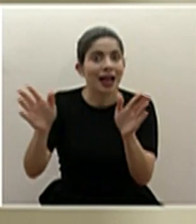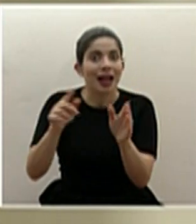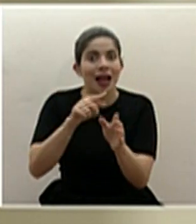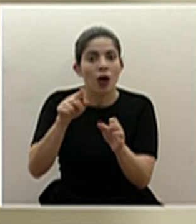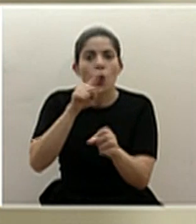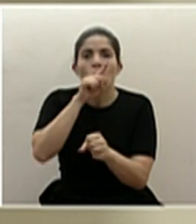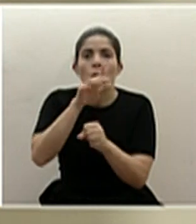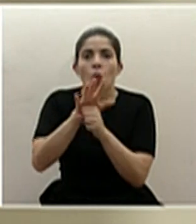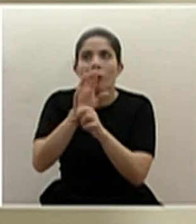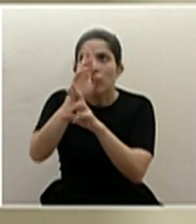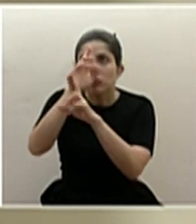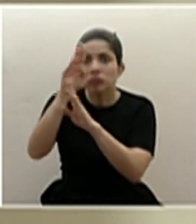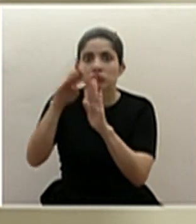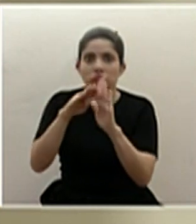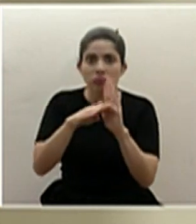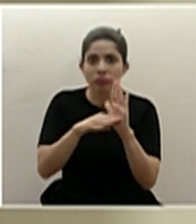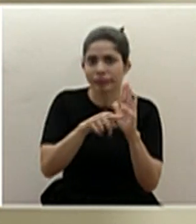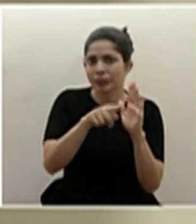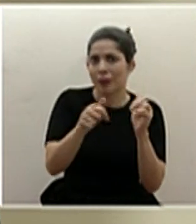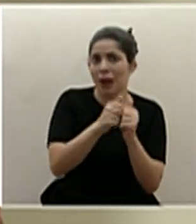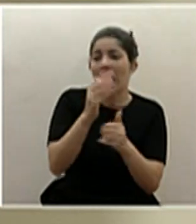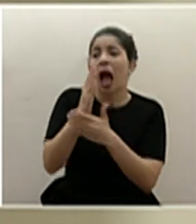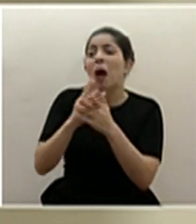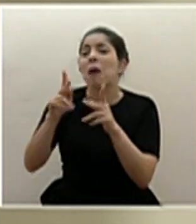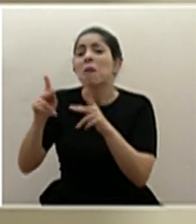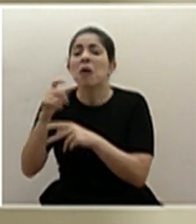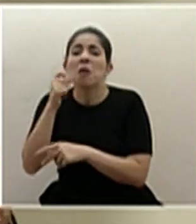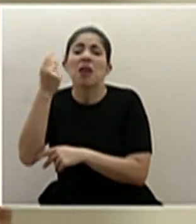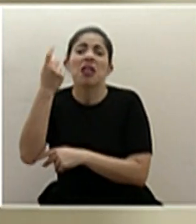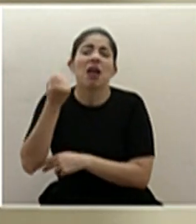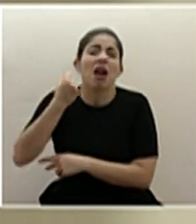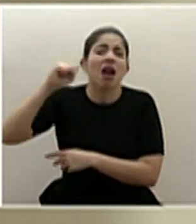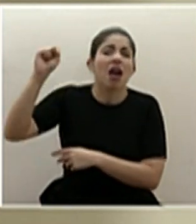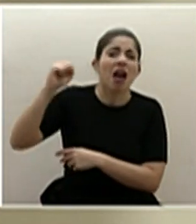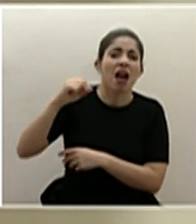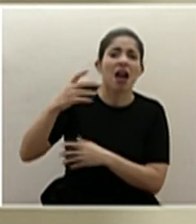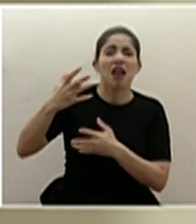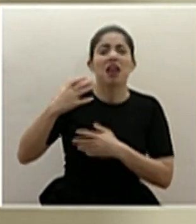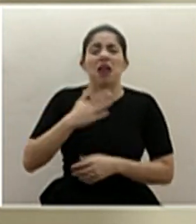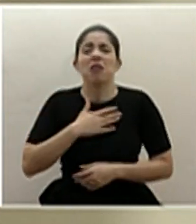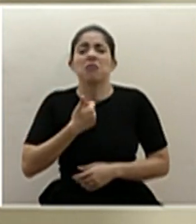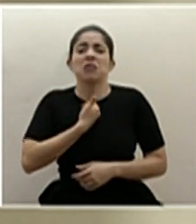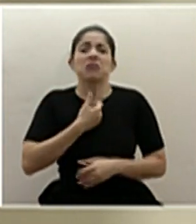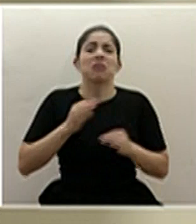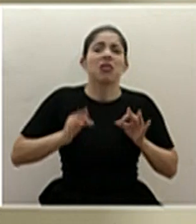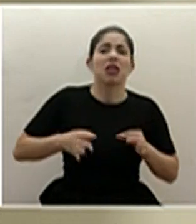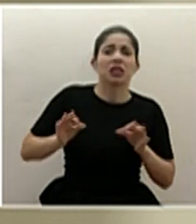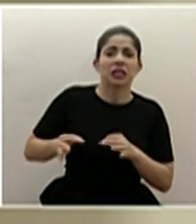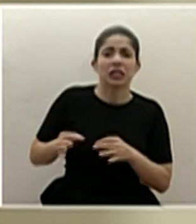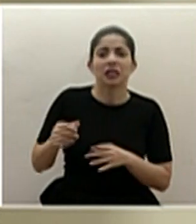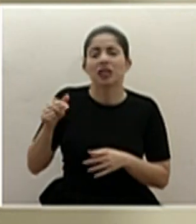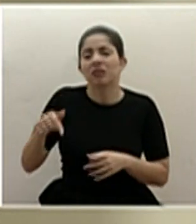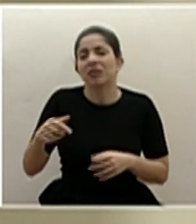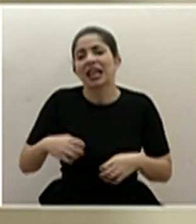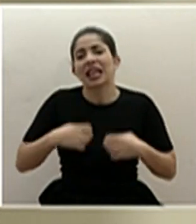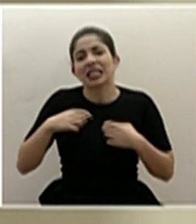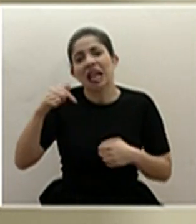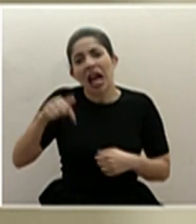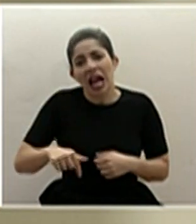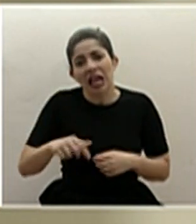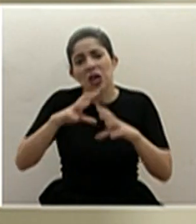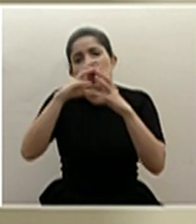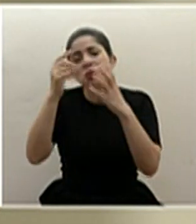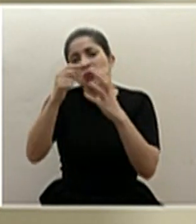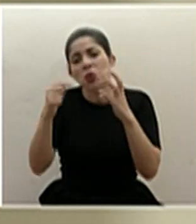cumplimiento de las medidas. Que siempre hay personas que quieren salirse, que no quieren entender, que quieren imponer su voluntad. Eso existe aquí y en toda parte